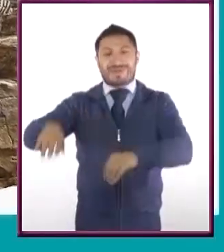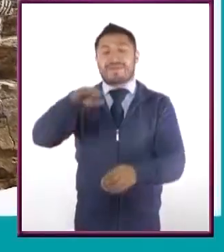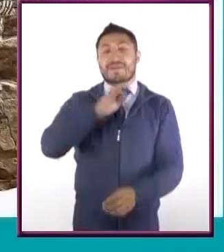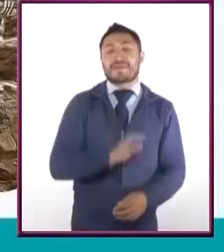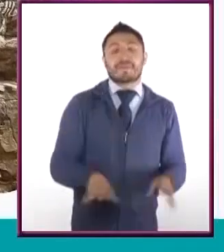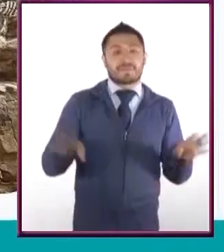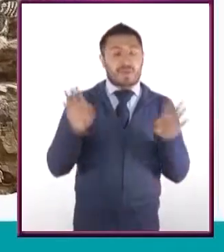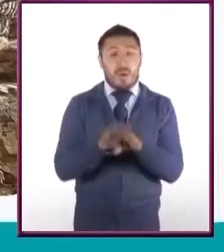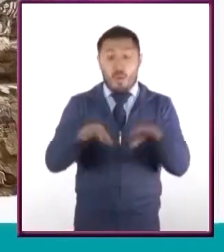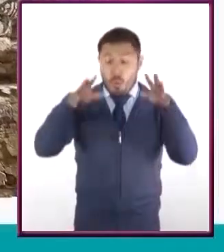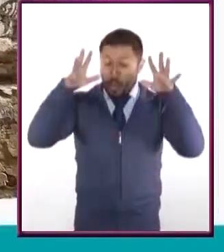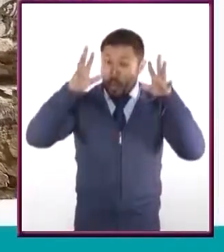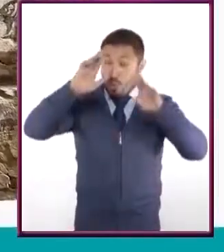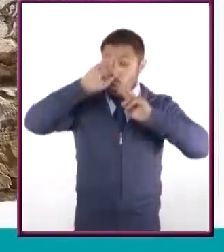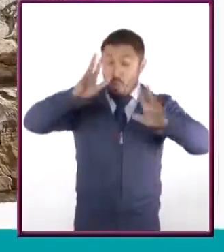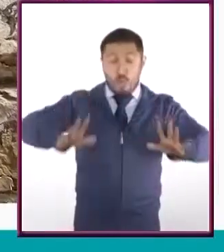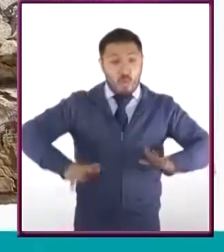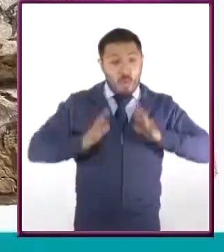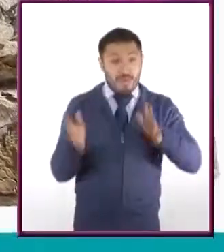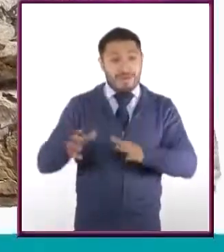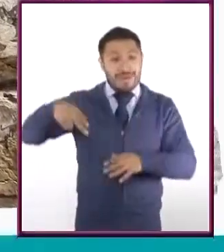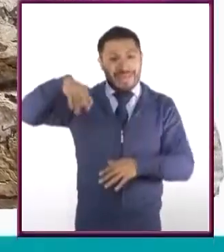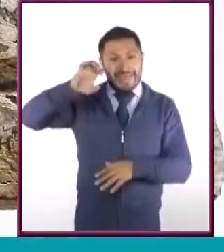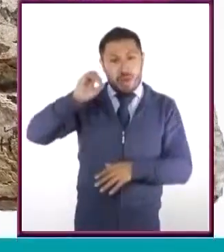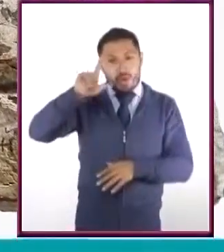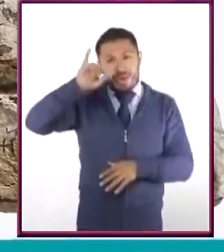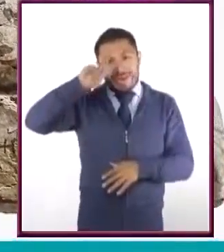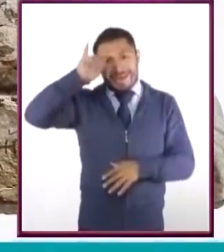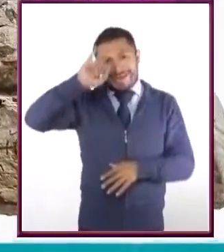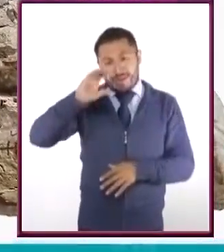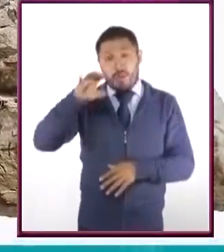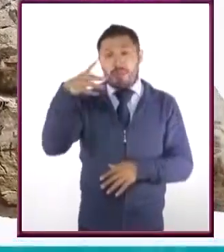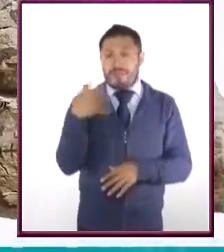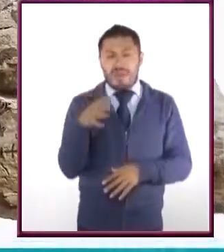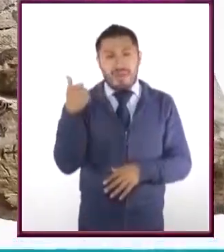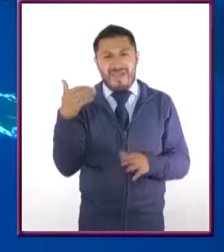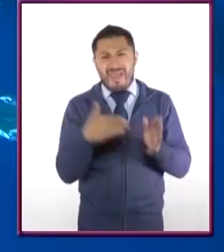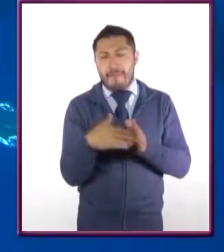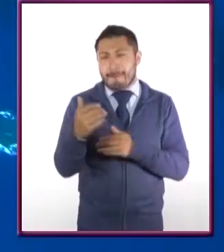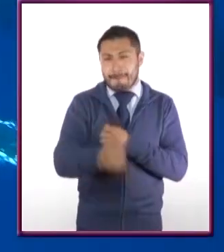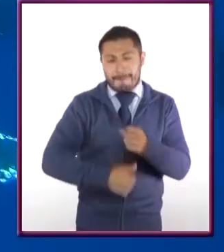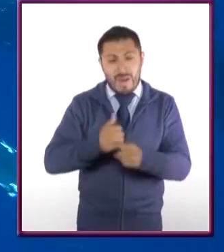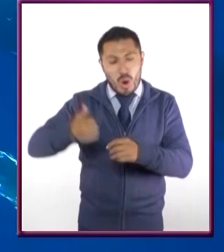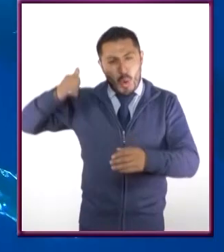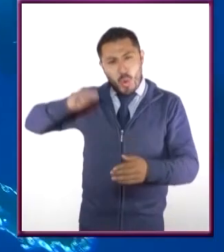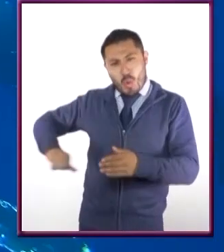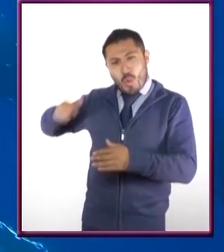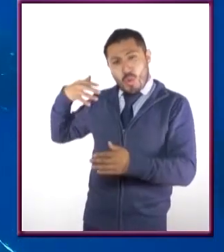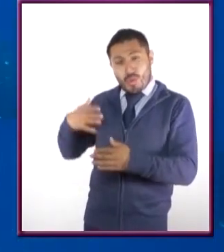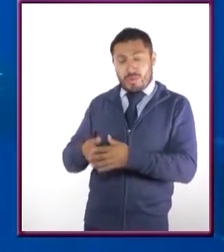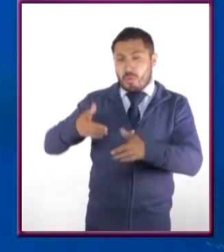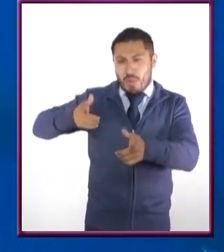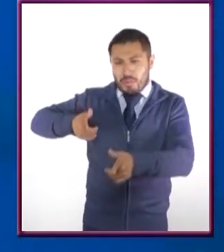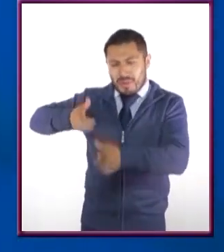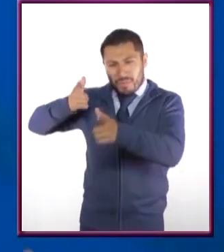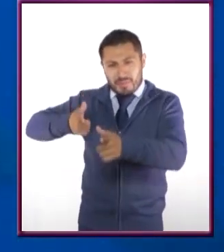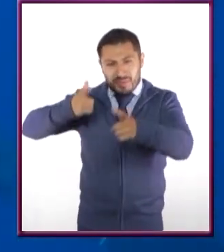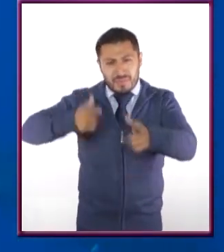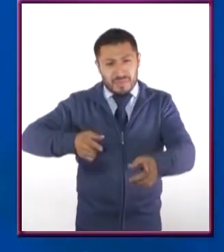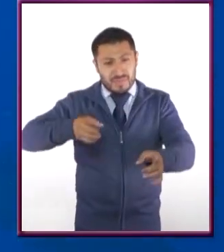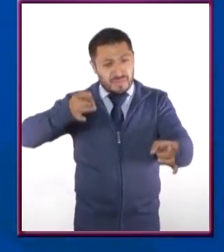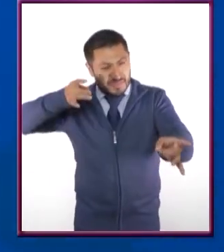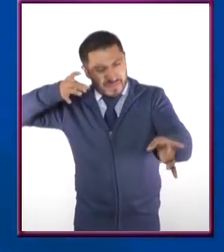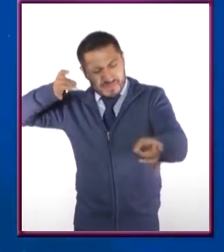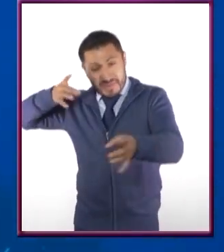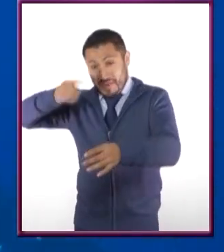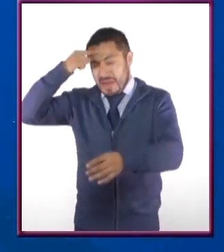ha encontrado evidencia que desde el Neolítico, hace unos 6.000 años, han sido cazadas para obtener alimento.